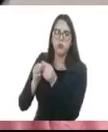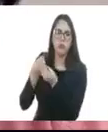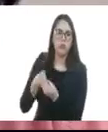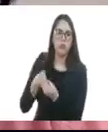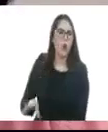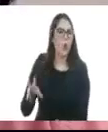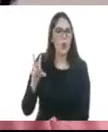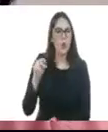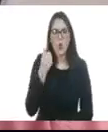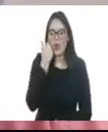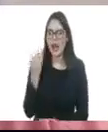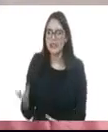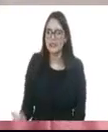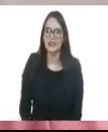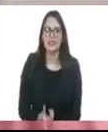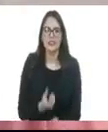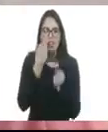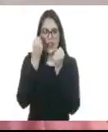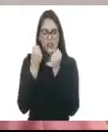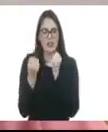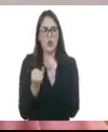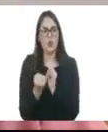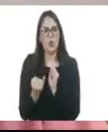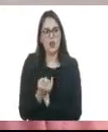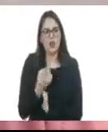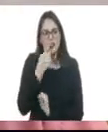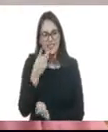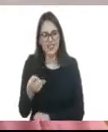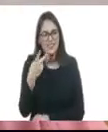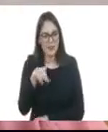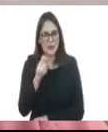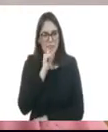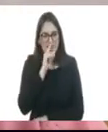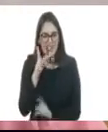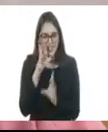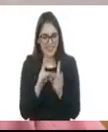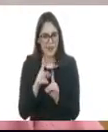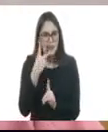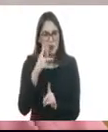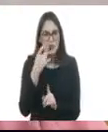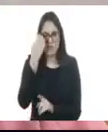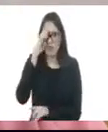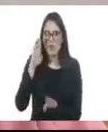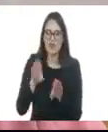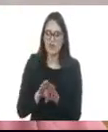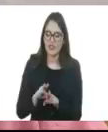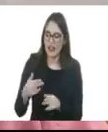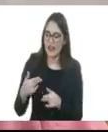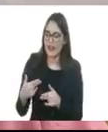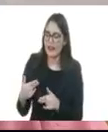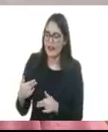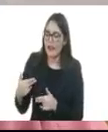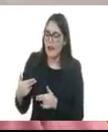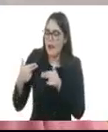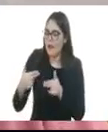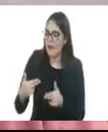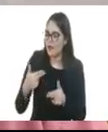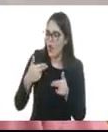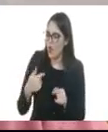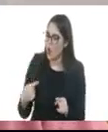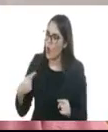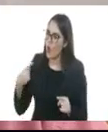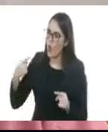bello esto que relatas de esta experiencia intergeneracional de los adultos mayores enseñando a